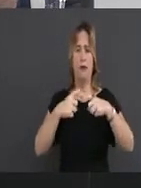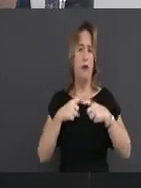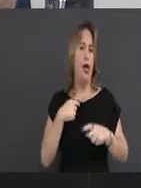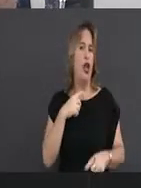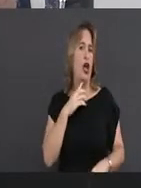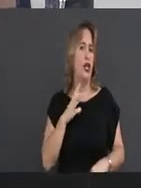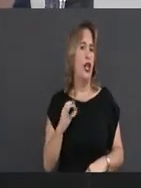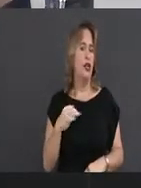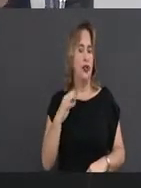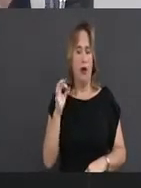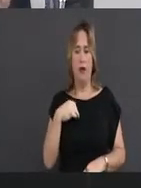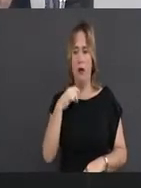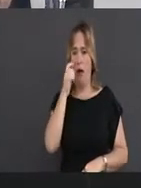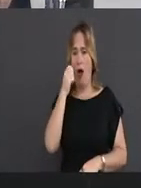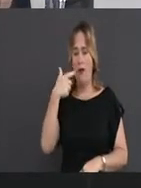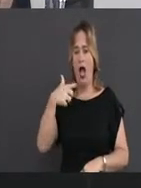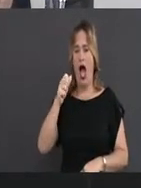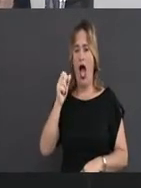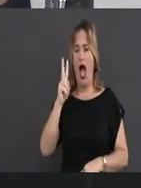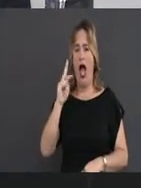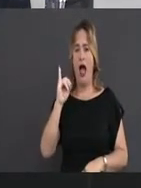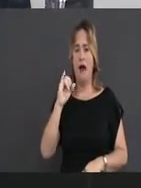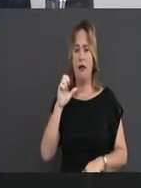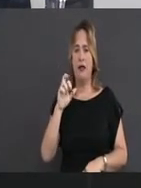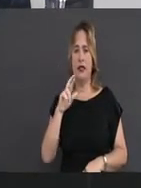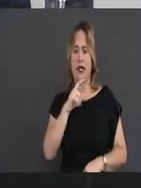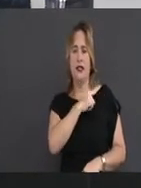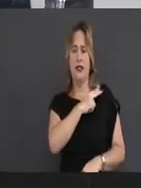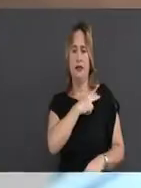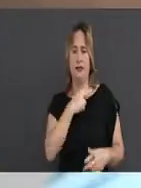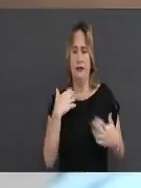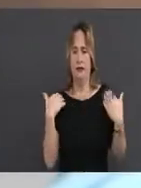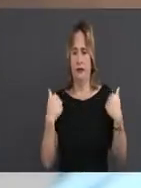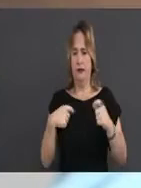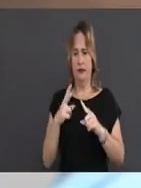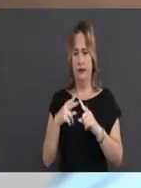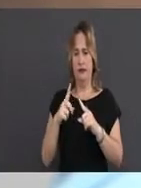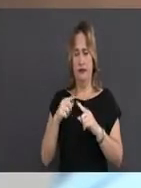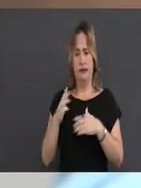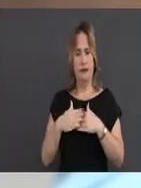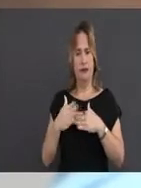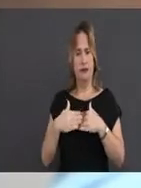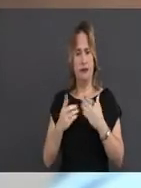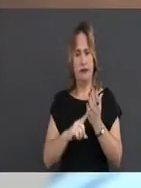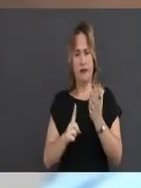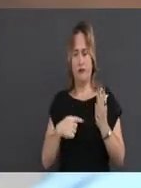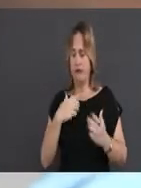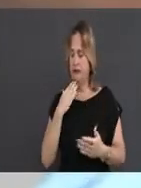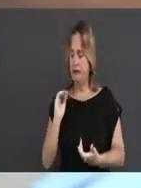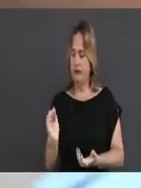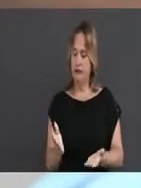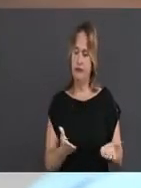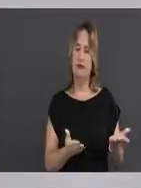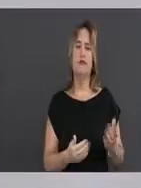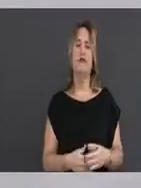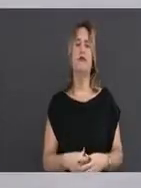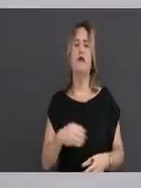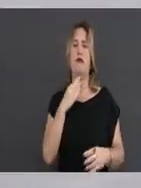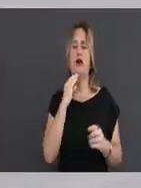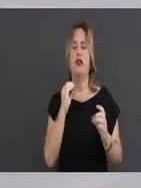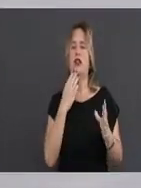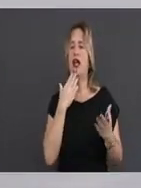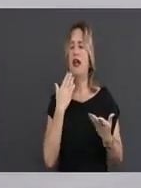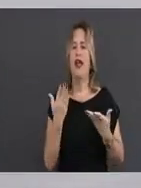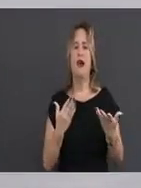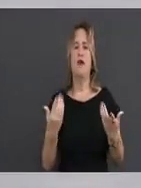diga precisamente Javier Calero, quien es director técnico de la empresa eléctrica y se encuentra con nosotros. Muy buenos días, Javier. Sí, buenos días, Dairo. Qué